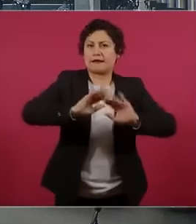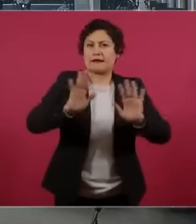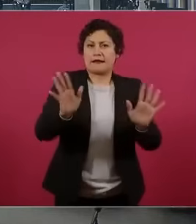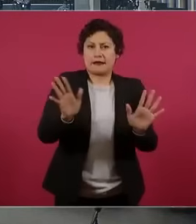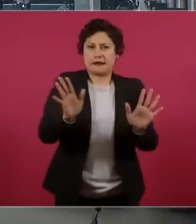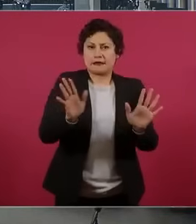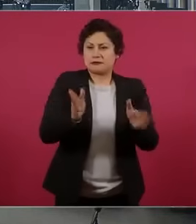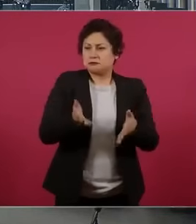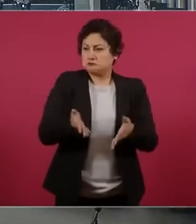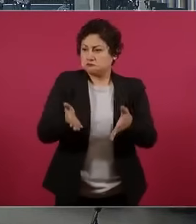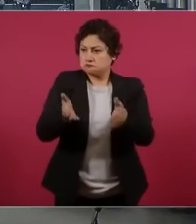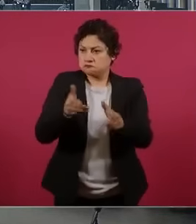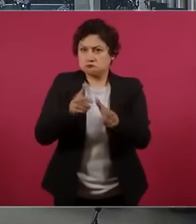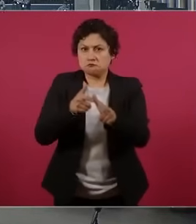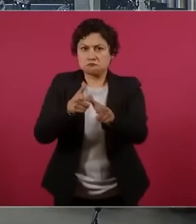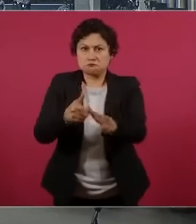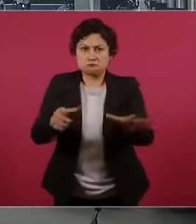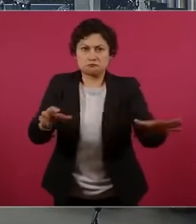así está.